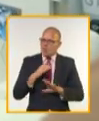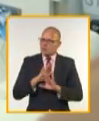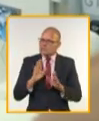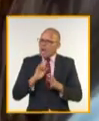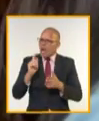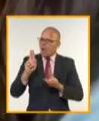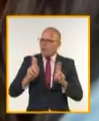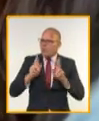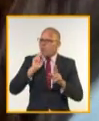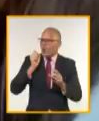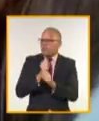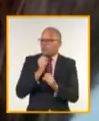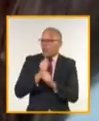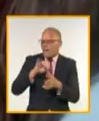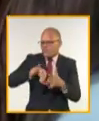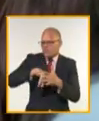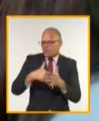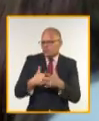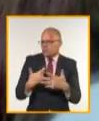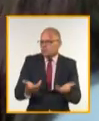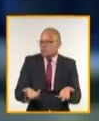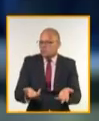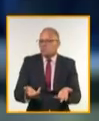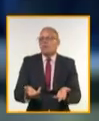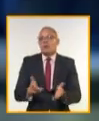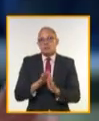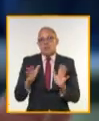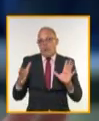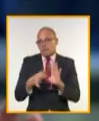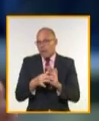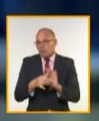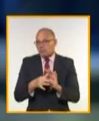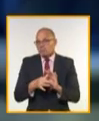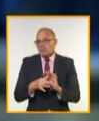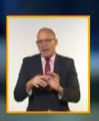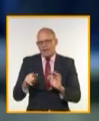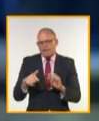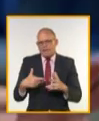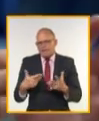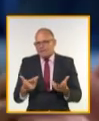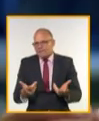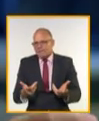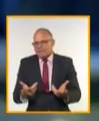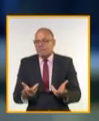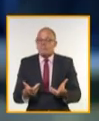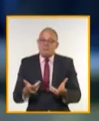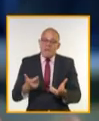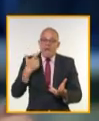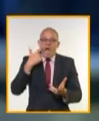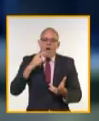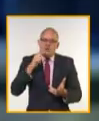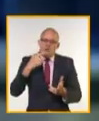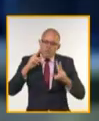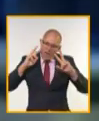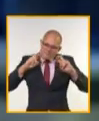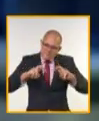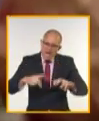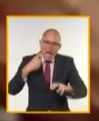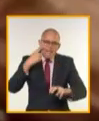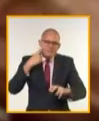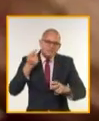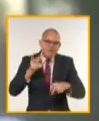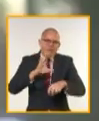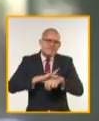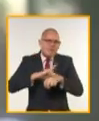Seda, del laboratorio conjunto, para llegar a conclusiones sobre la función del cerebro y las enfermedades del cerebro.